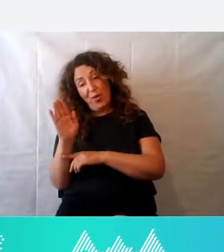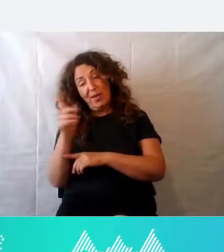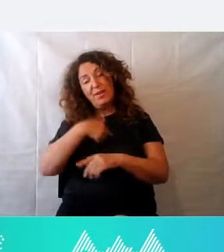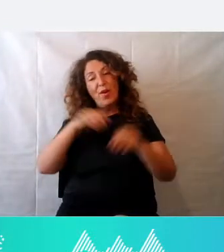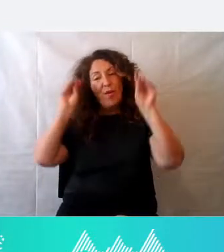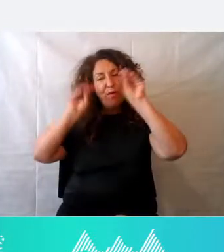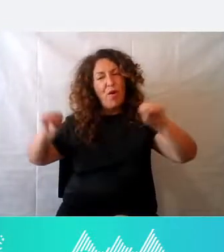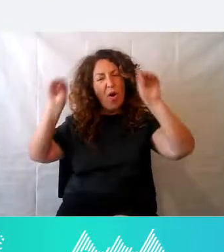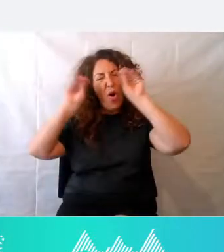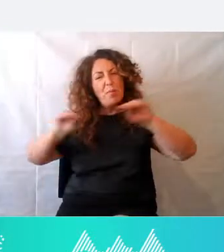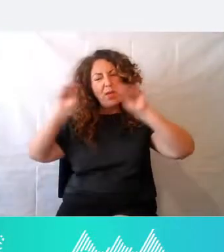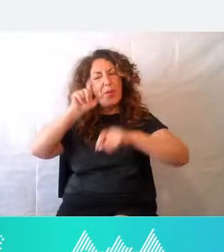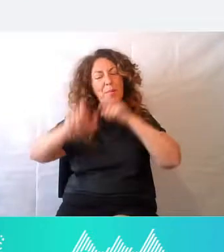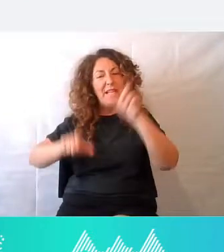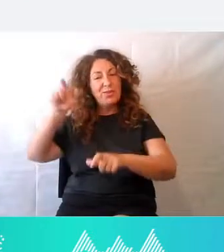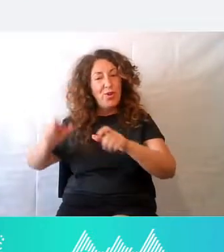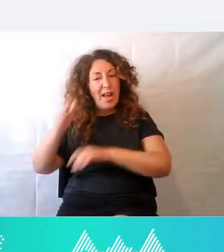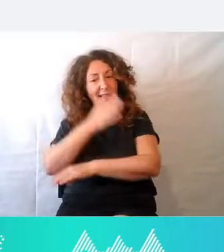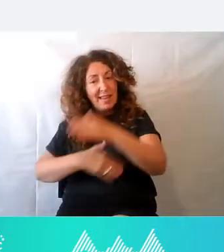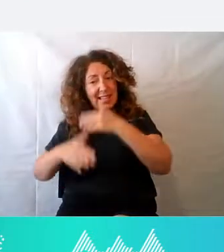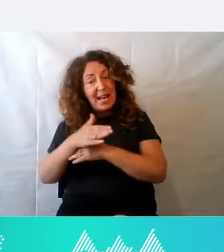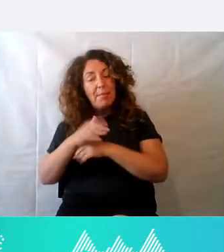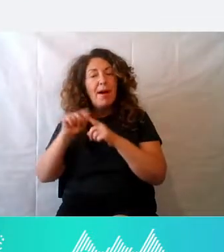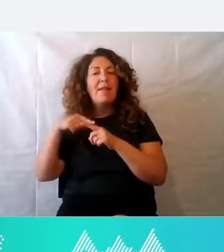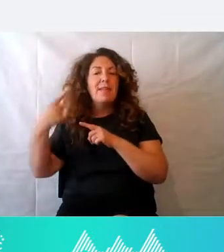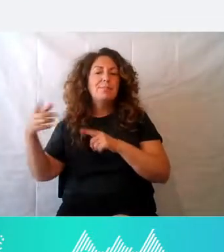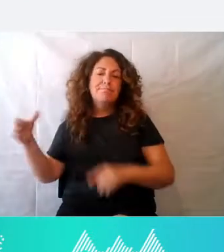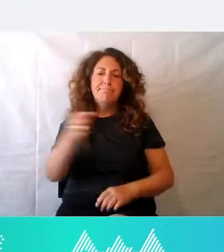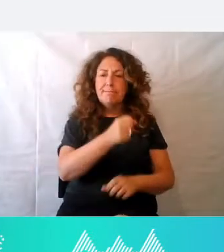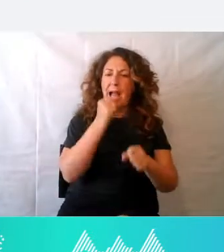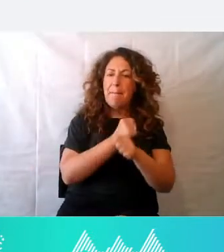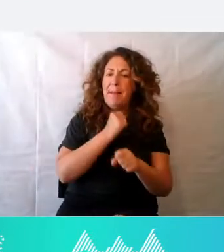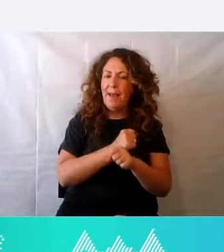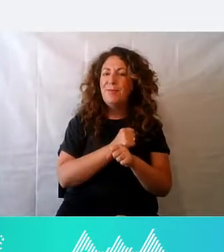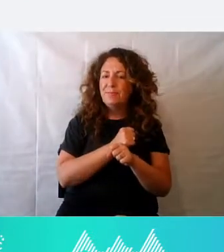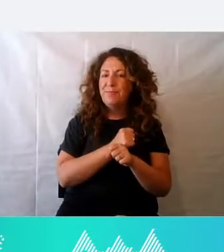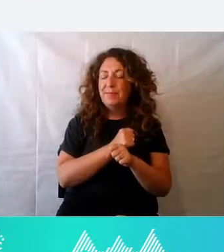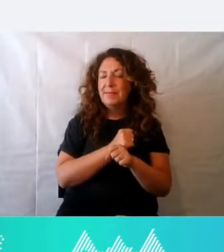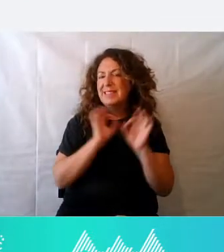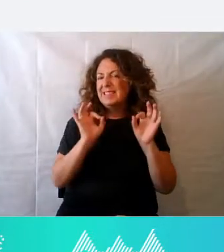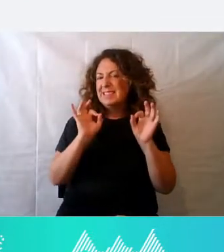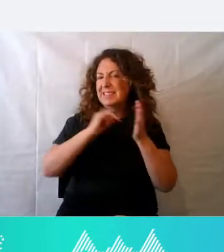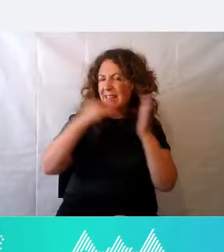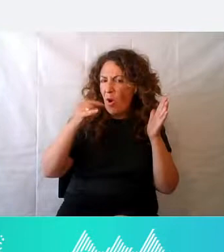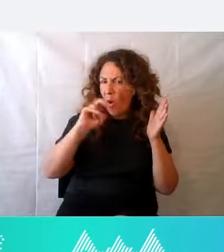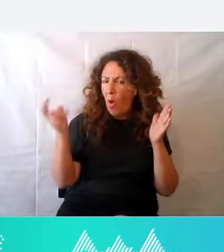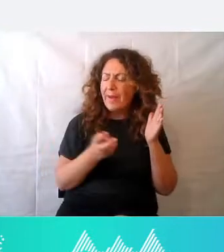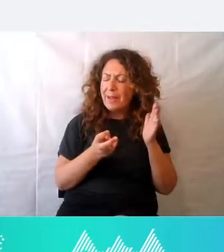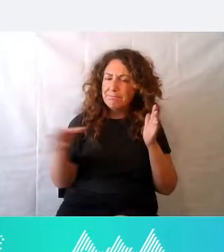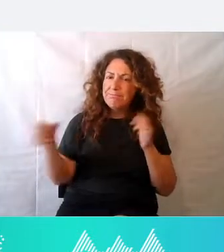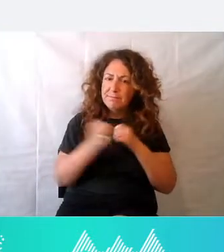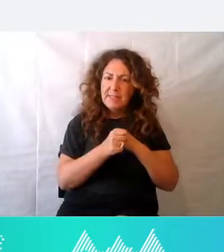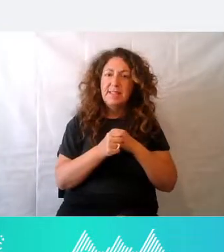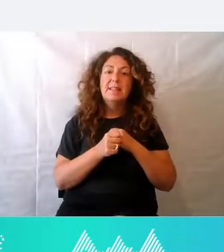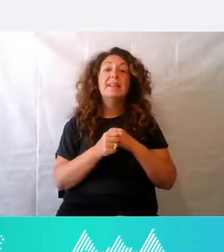discapacidad para ayudarlas a encontrar empleo en lógicamente la industria de la tecnología y sobre todo para que una vez que